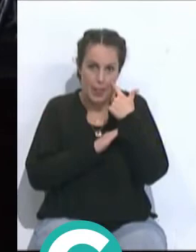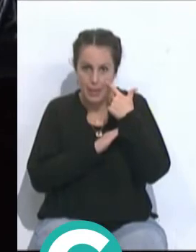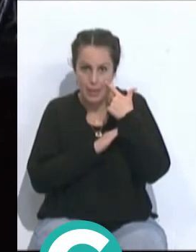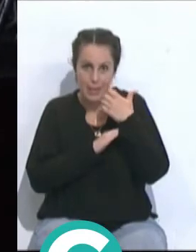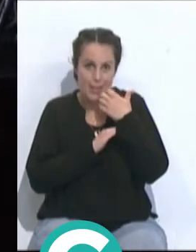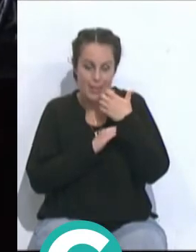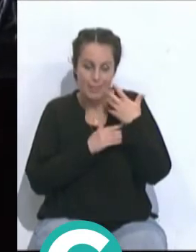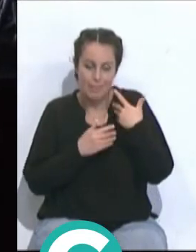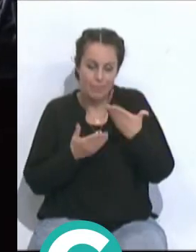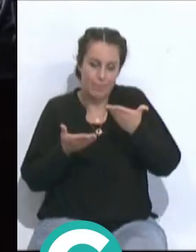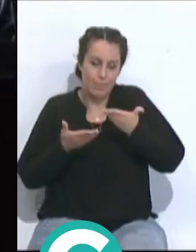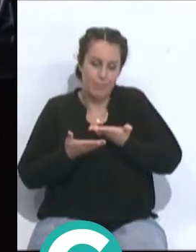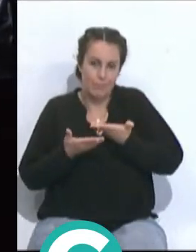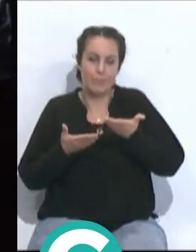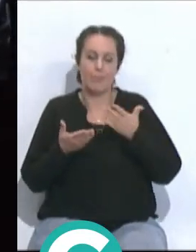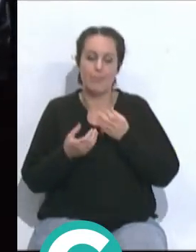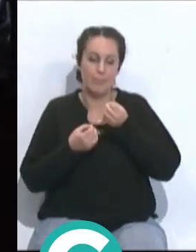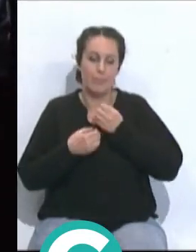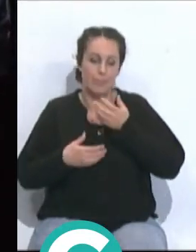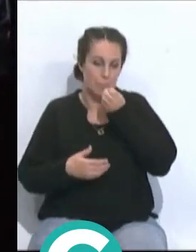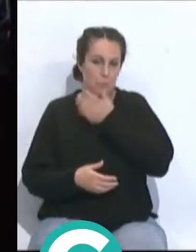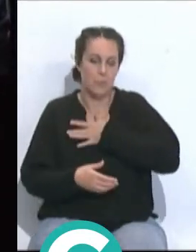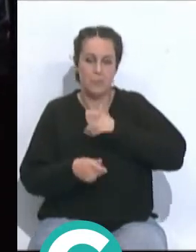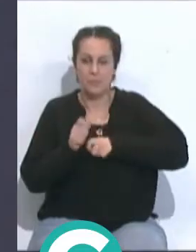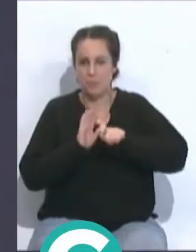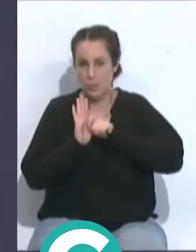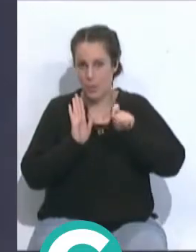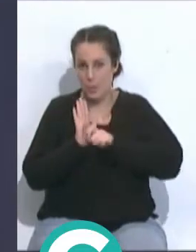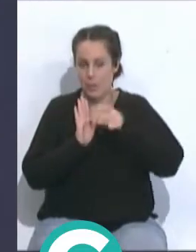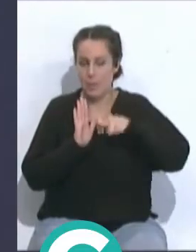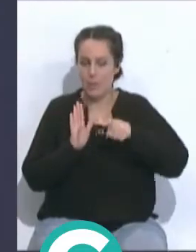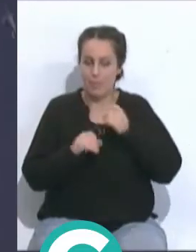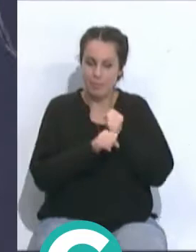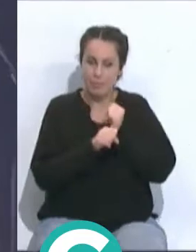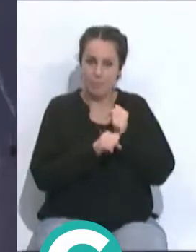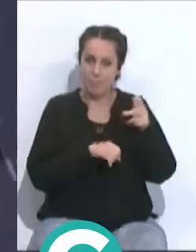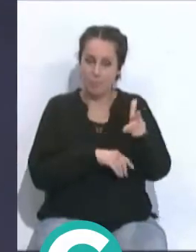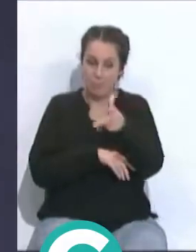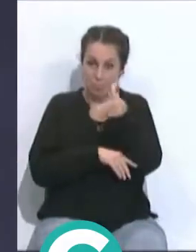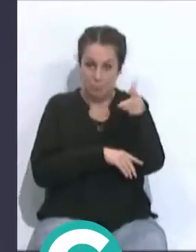a la generosidad por parte de la Asociación de Romanceros y también de quienes han trabajado en la grabación